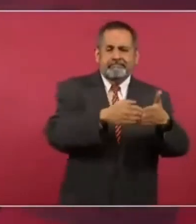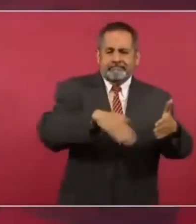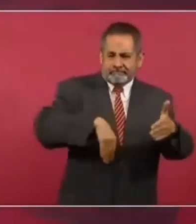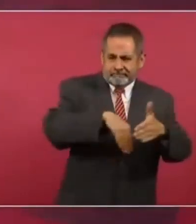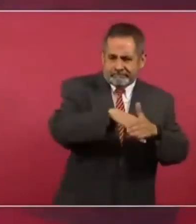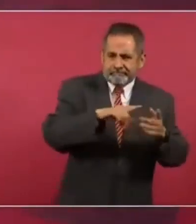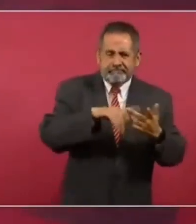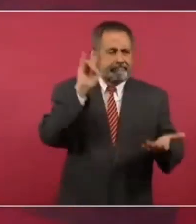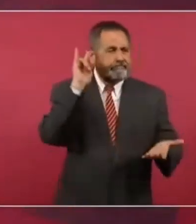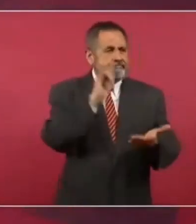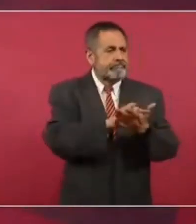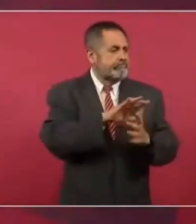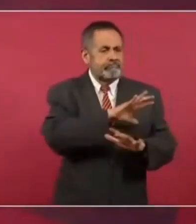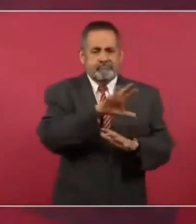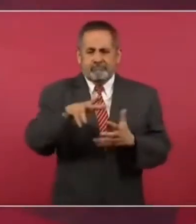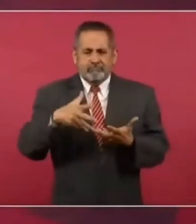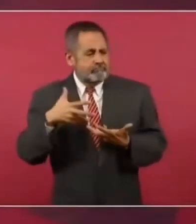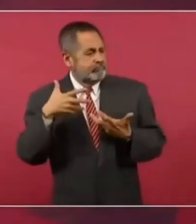aeropuertos,